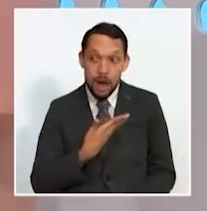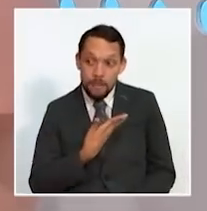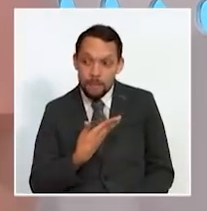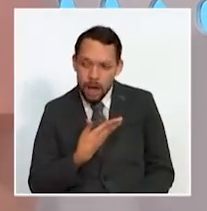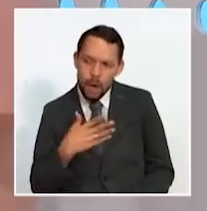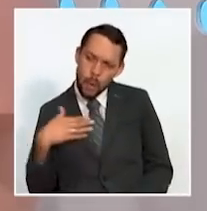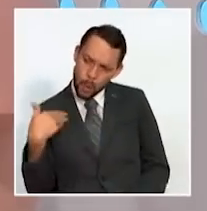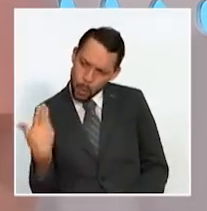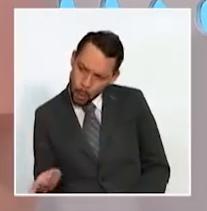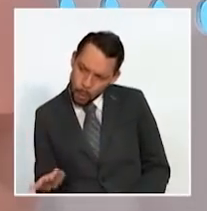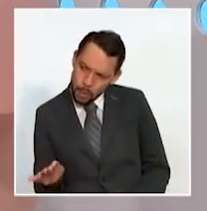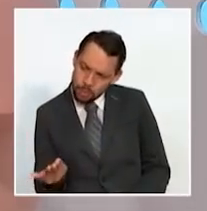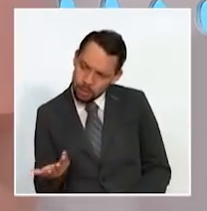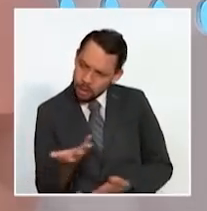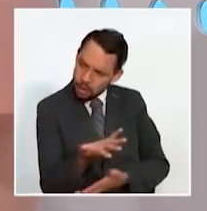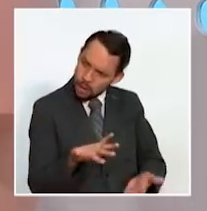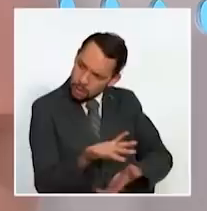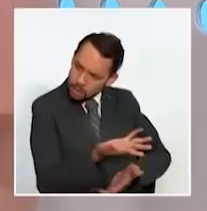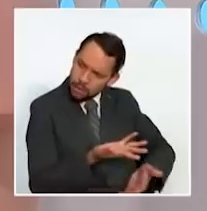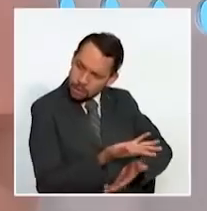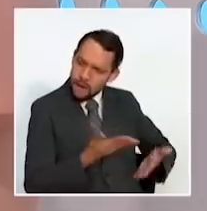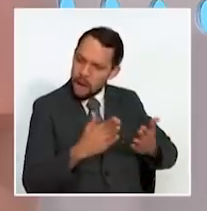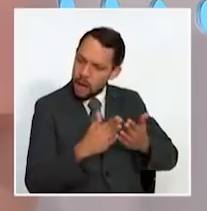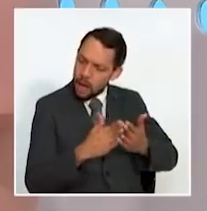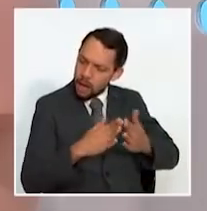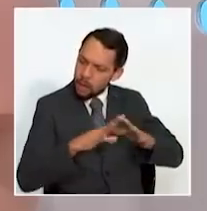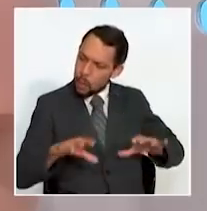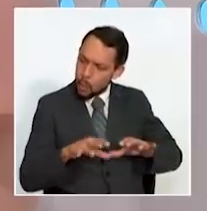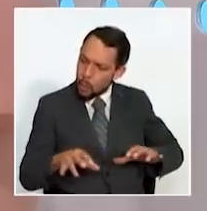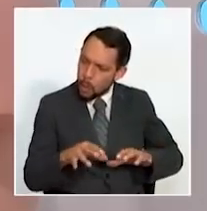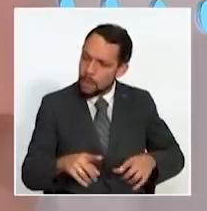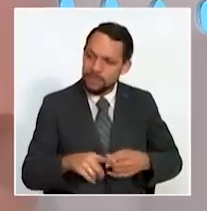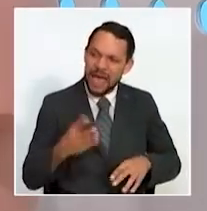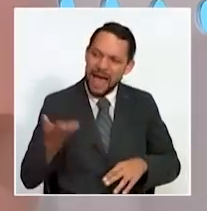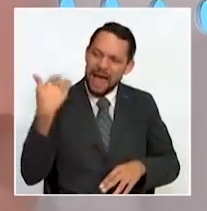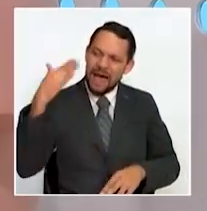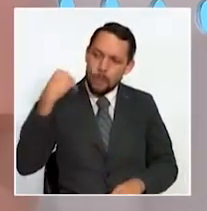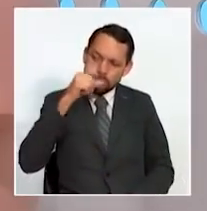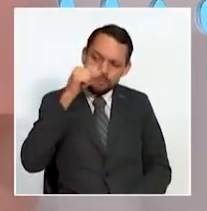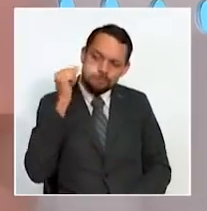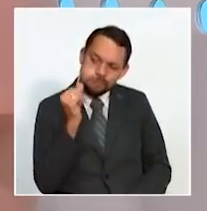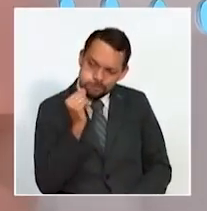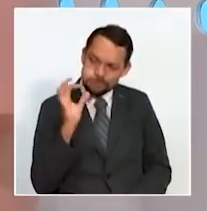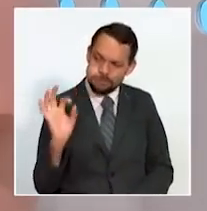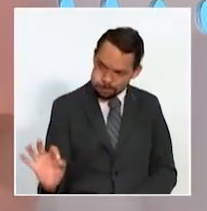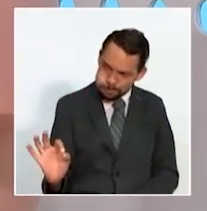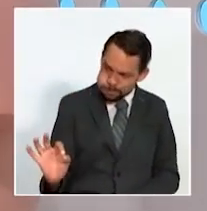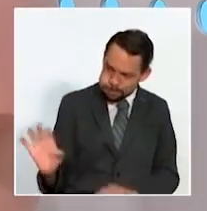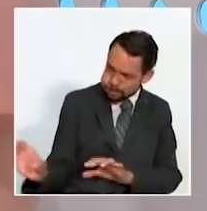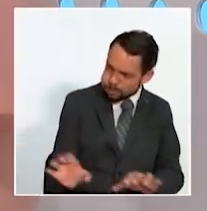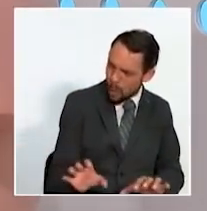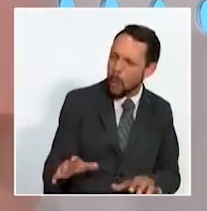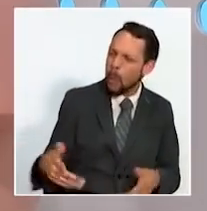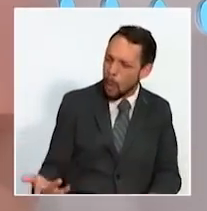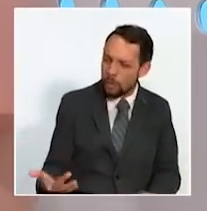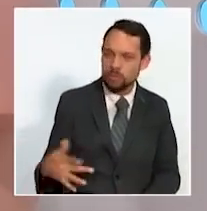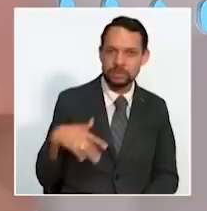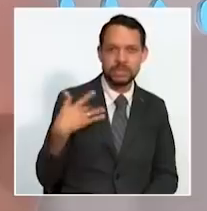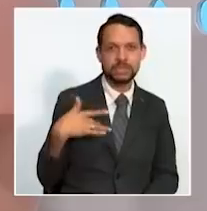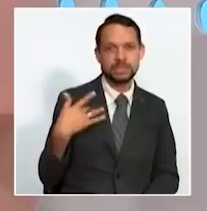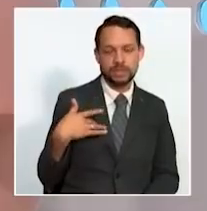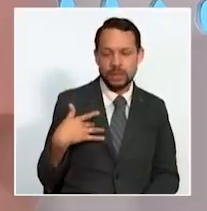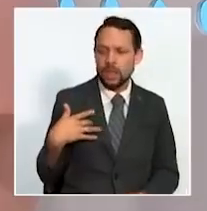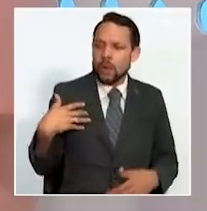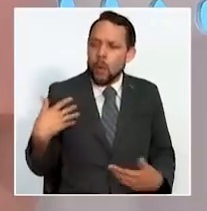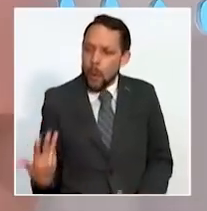está conviviendo usted en su casa? ¿Cómo fue el embarazo suyo? Porque resulta que esta parte emocional, desde la medicina